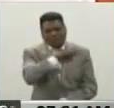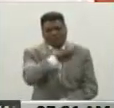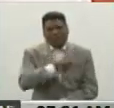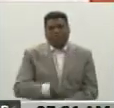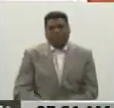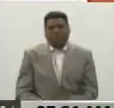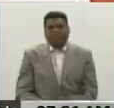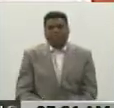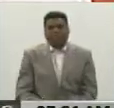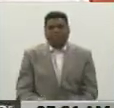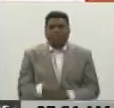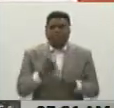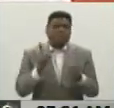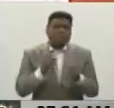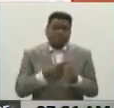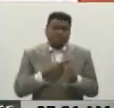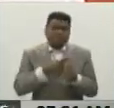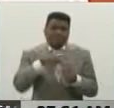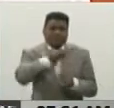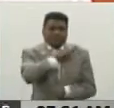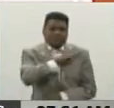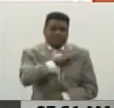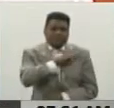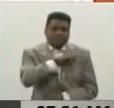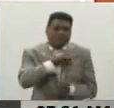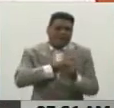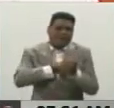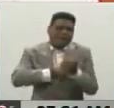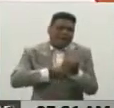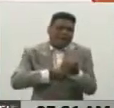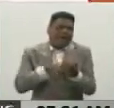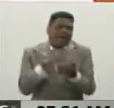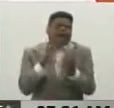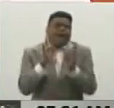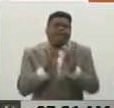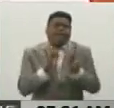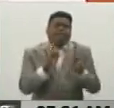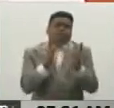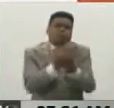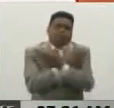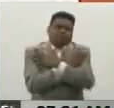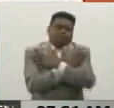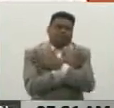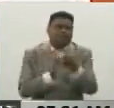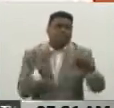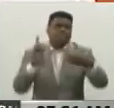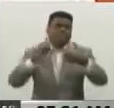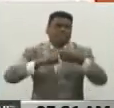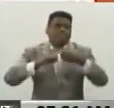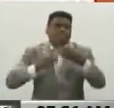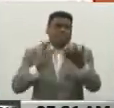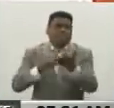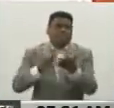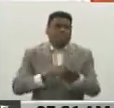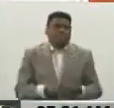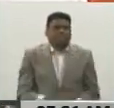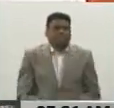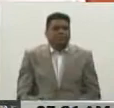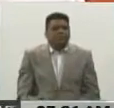un carácter de amor, de inclusión, de apropiación del conocimiento, la democratización, y eso